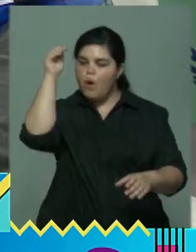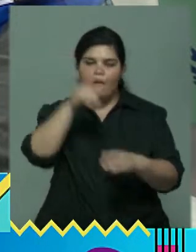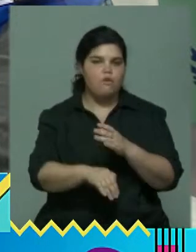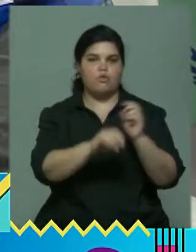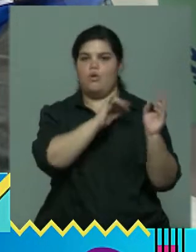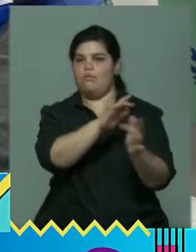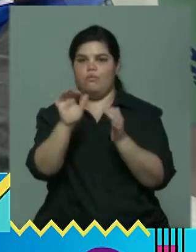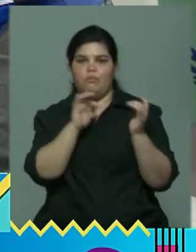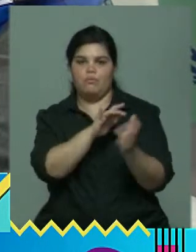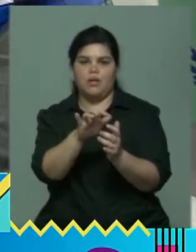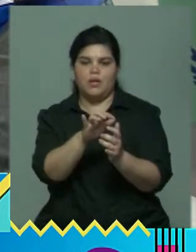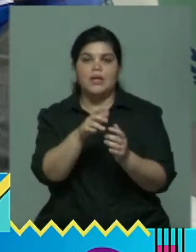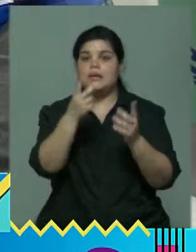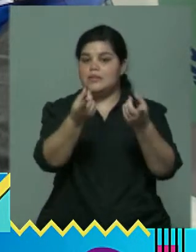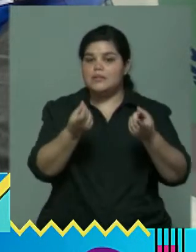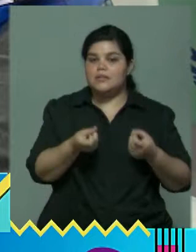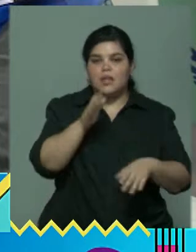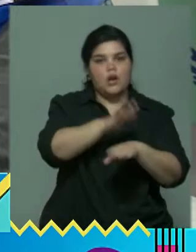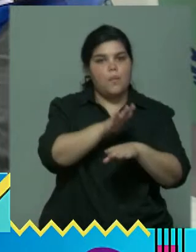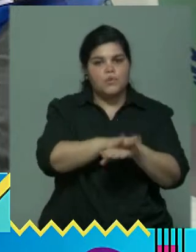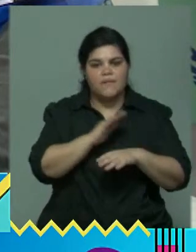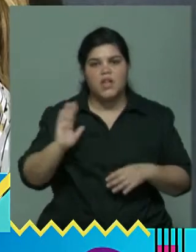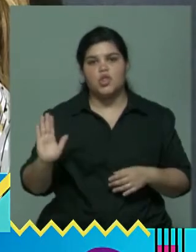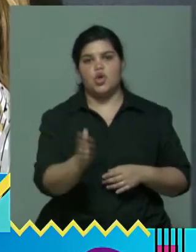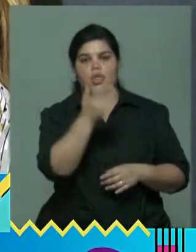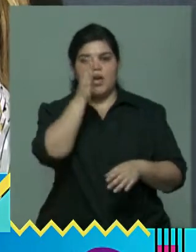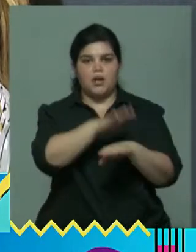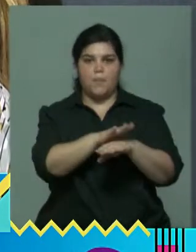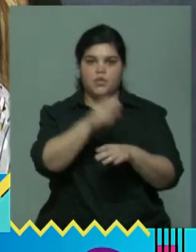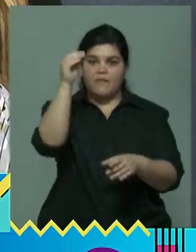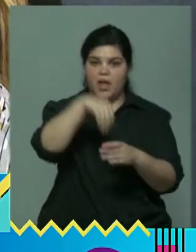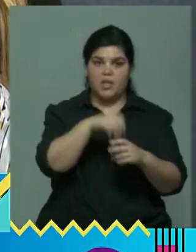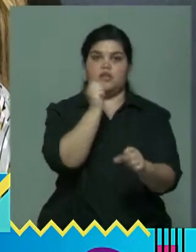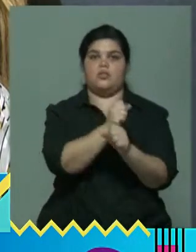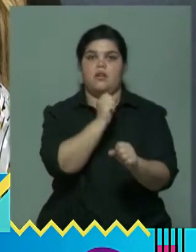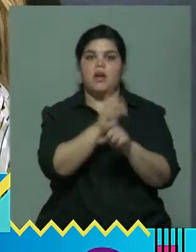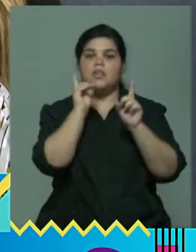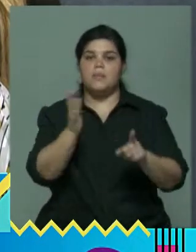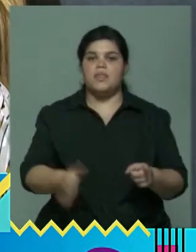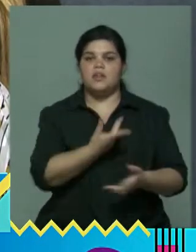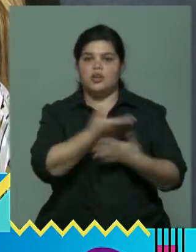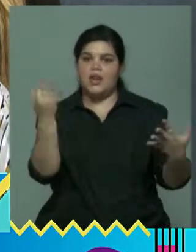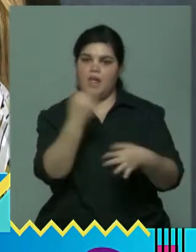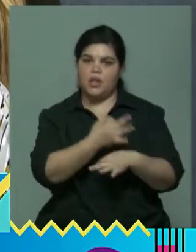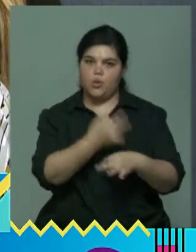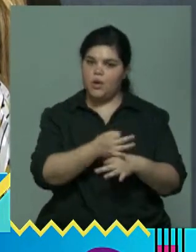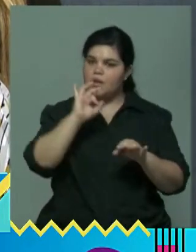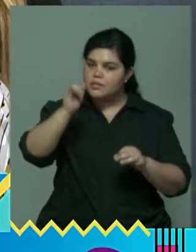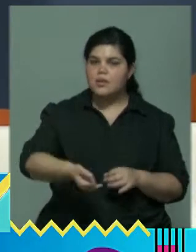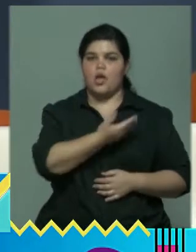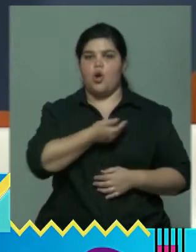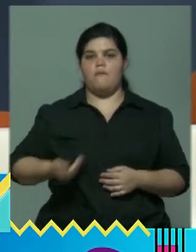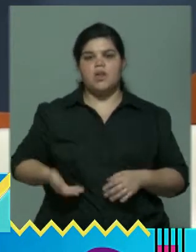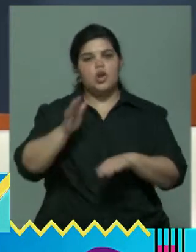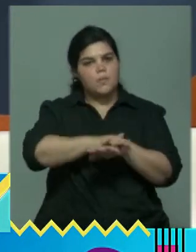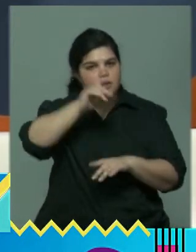haber un compromiso de todo, por supuesto de todas las personas que trabajan ahí, pero por supuesto también de la Dirección General de Escuela, del Estado, sí, incentivando y